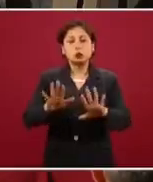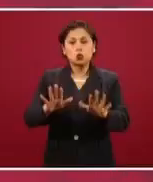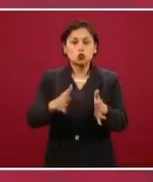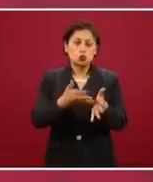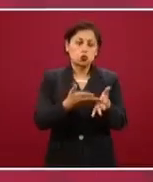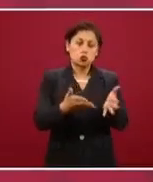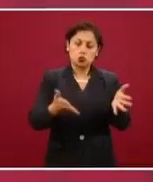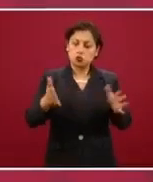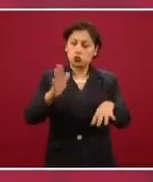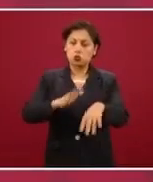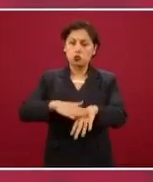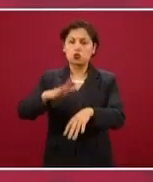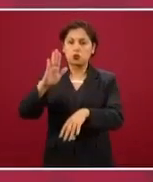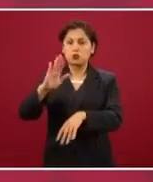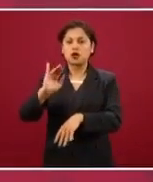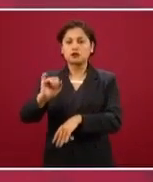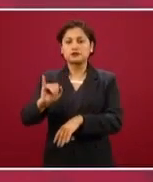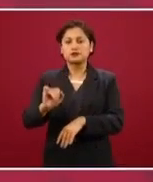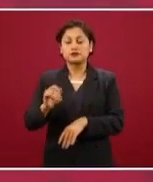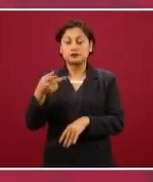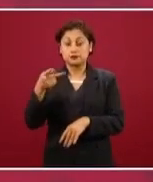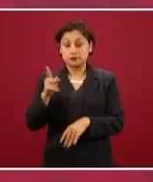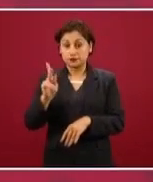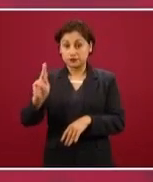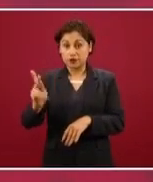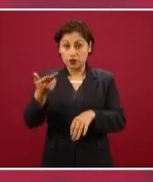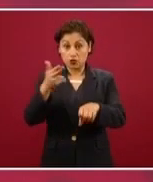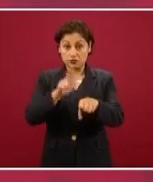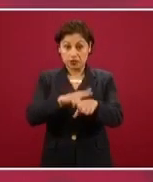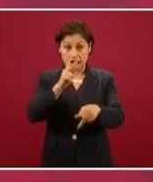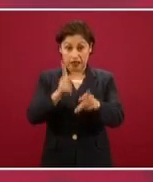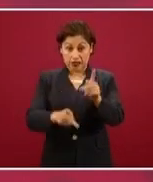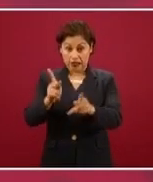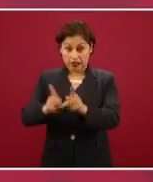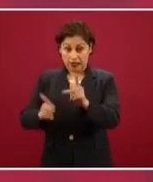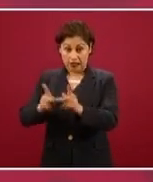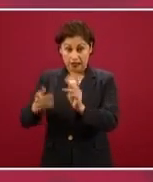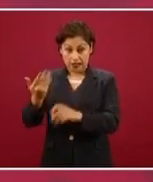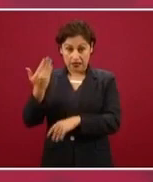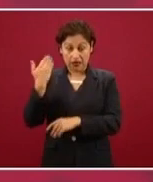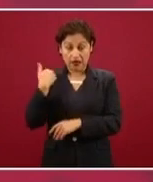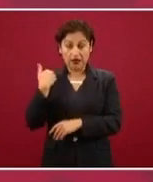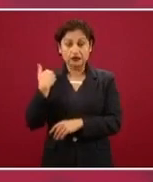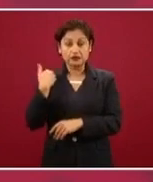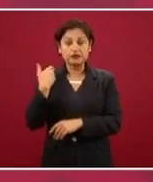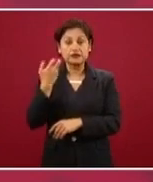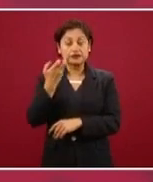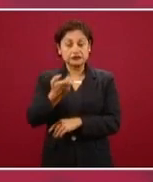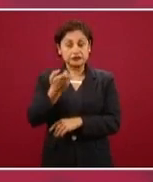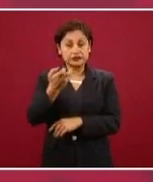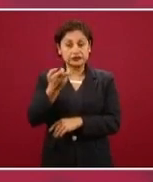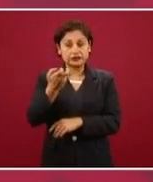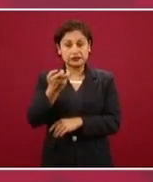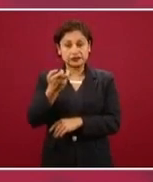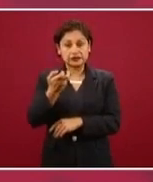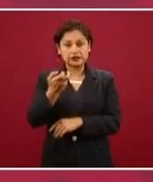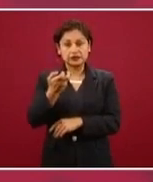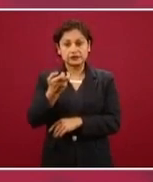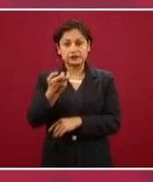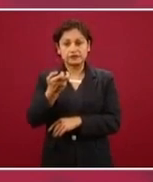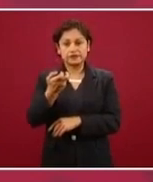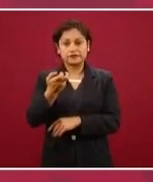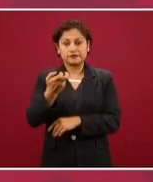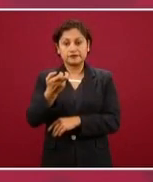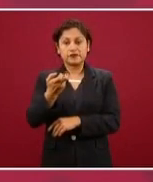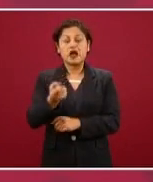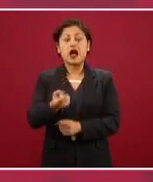número de estos hospitales que ya no se